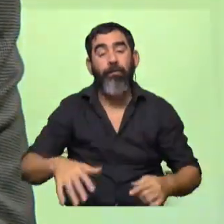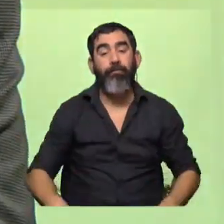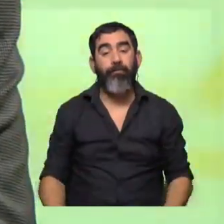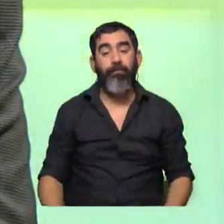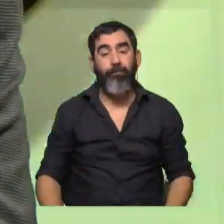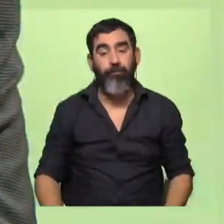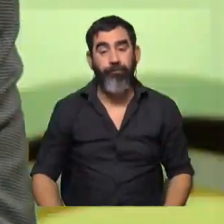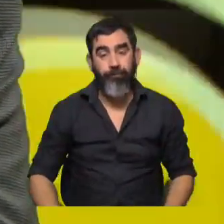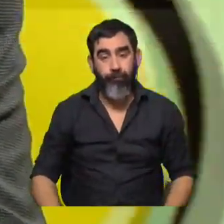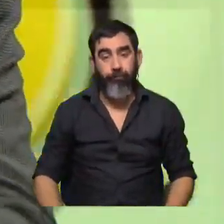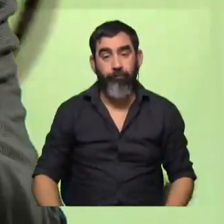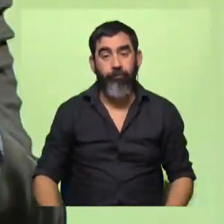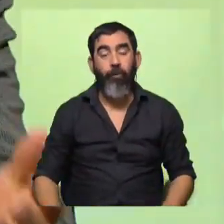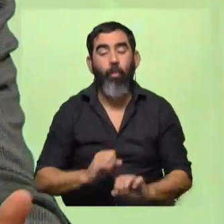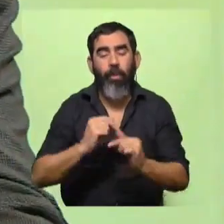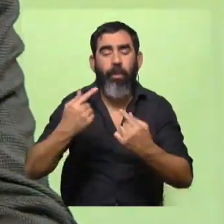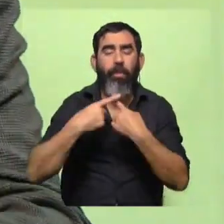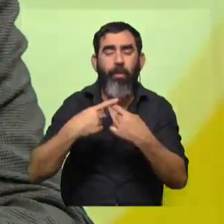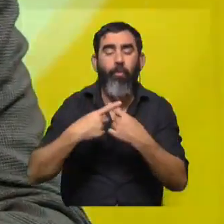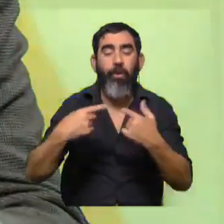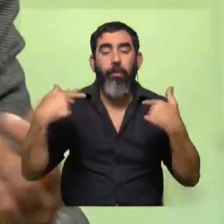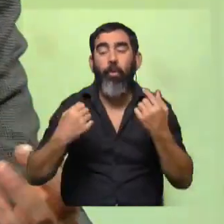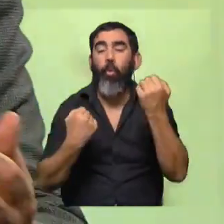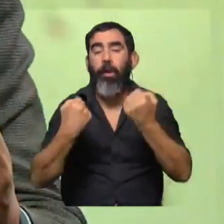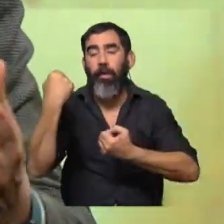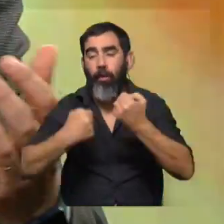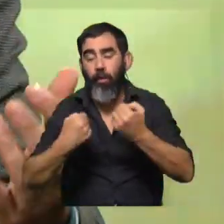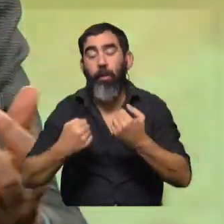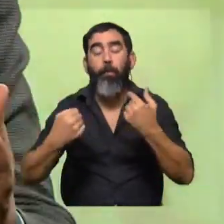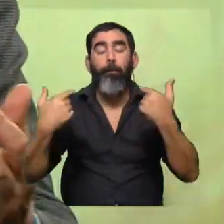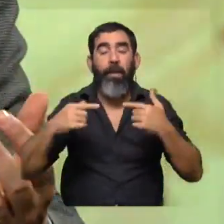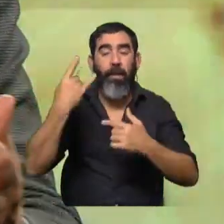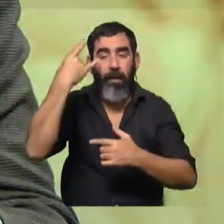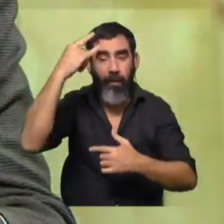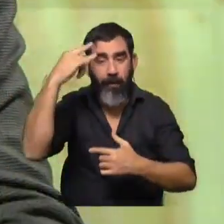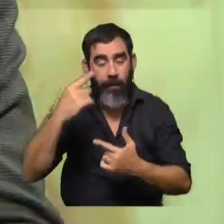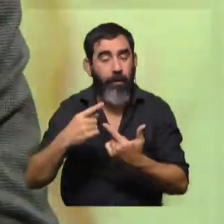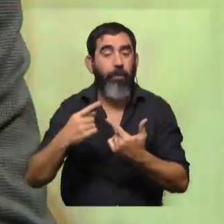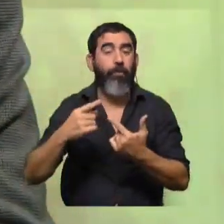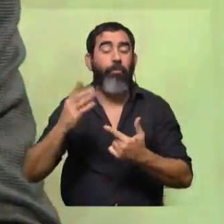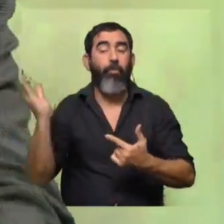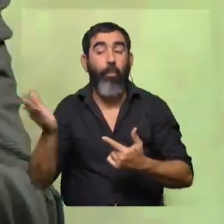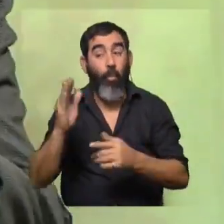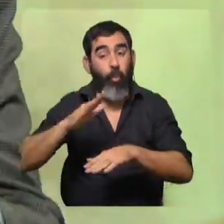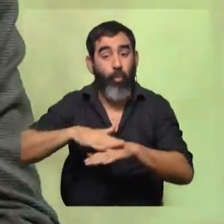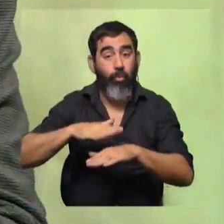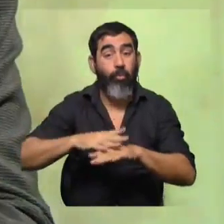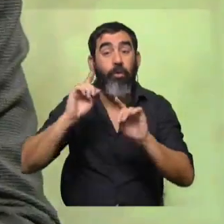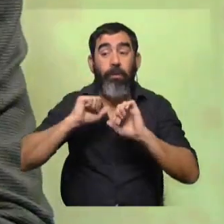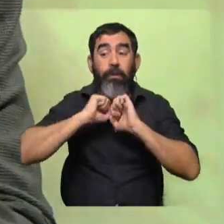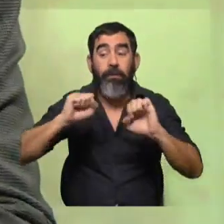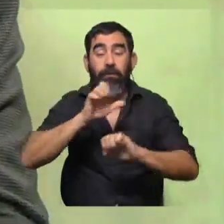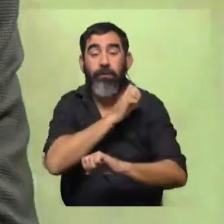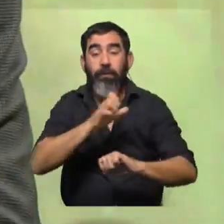jerarquía y otro nivel de discusión con el Ministerio de Industria, el Ministerio de Energía, que son los ministerios de la producción, con otra Secretaría de Estado,